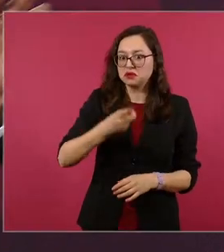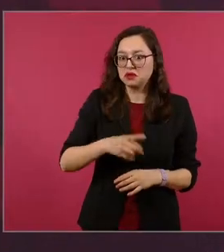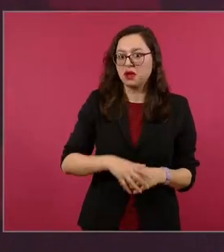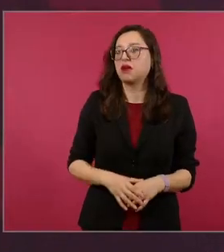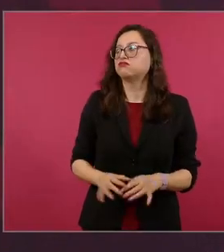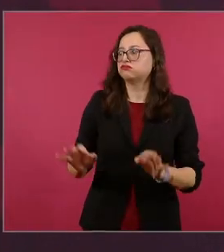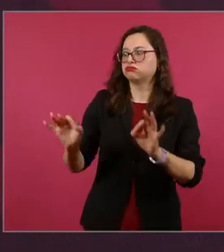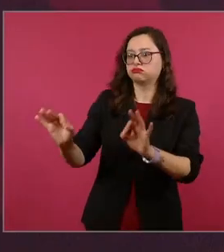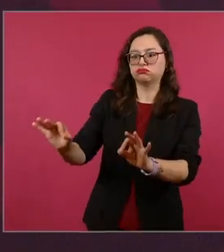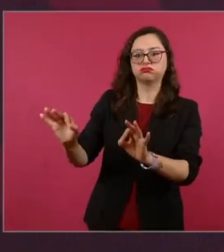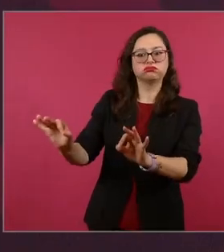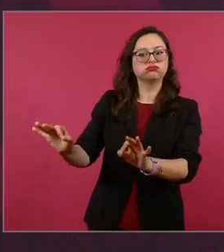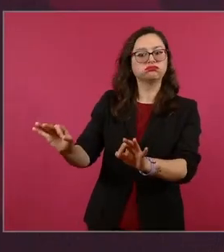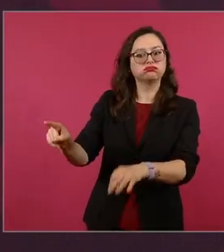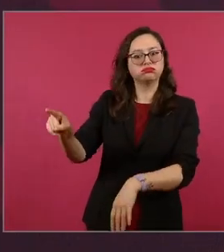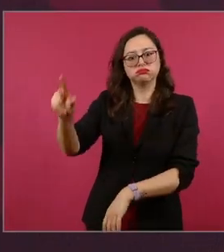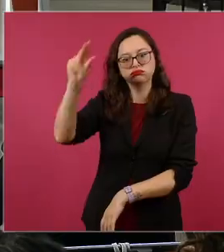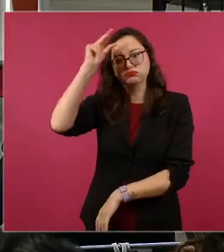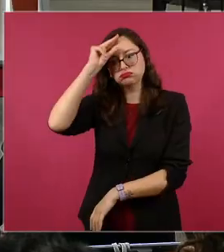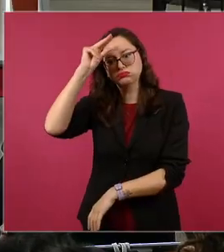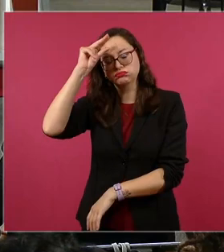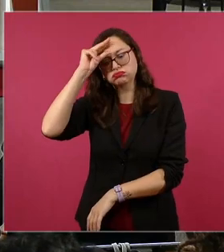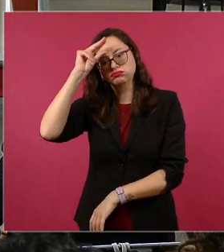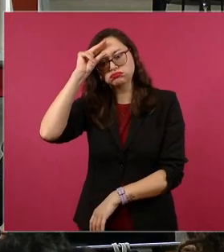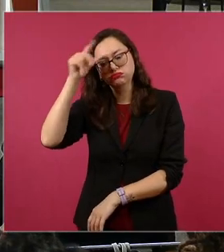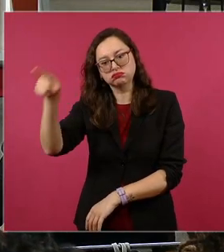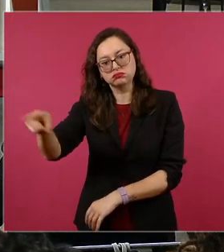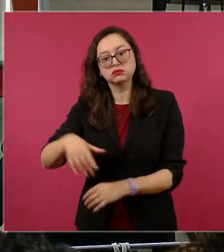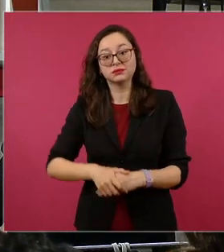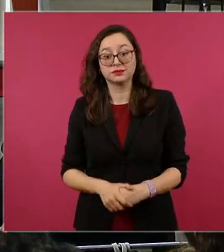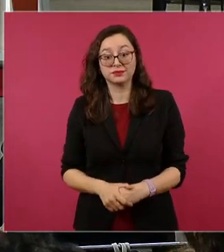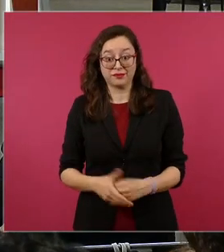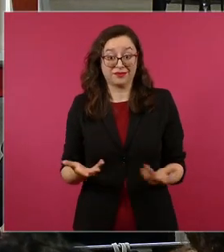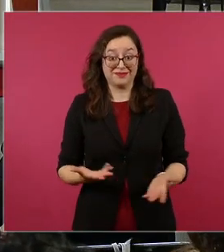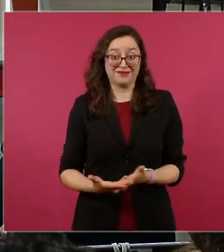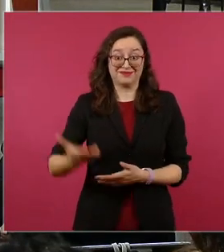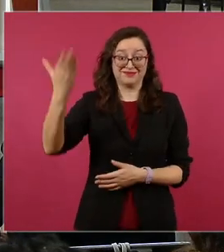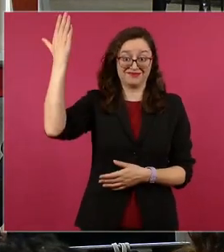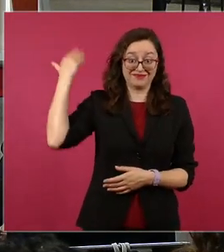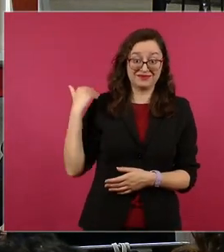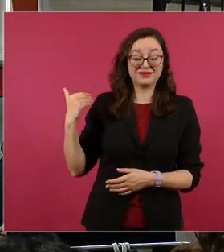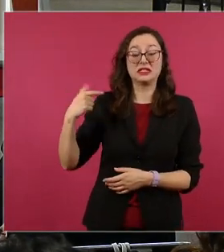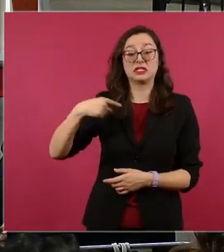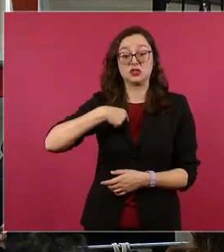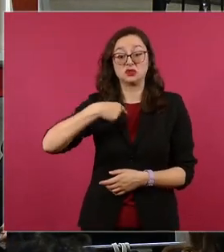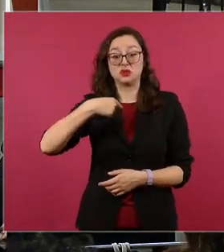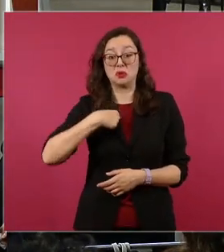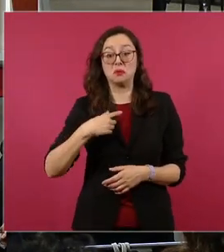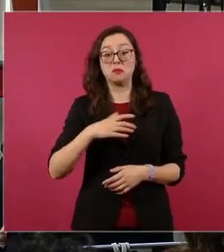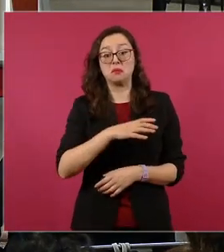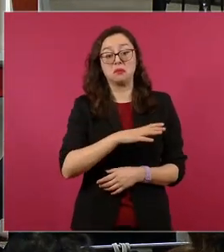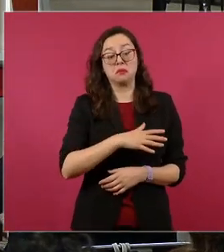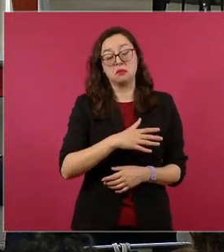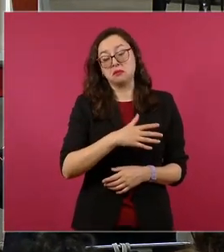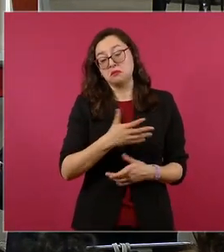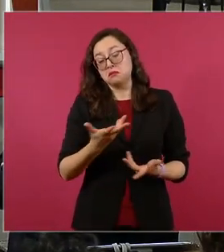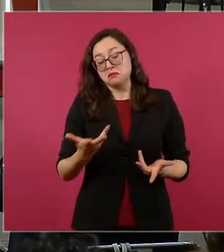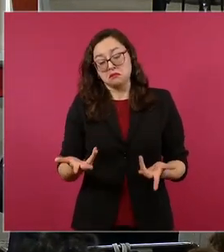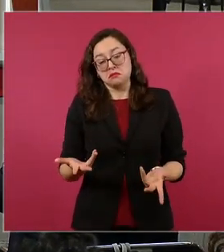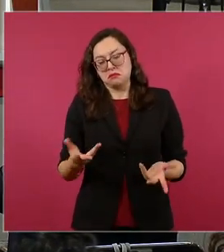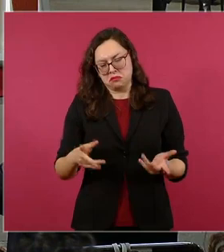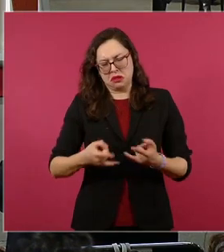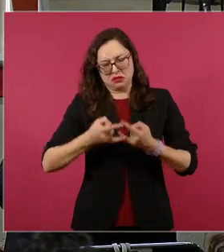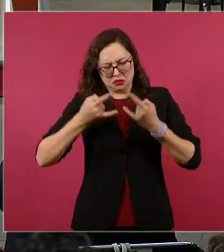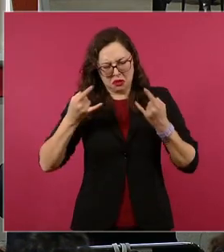sabio. Esa es una recomendación de una gente del pueblo, de un migrante. Lo he contado ya